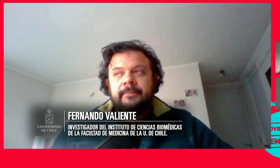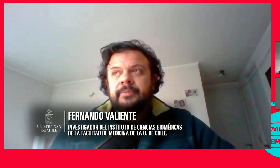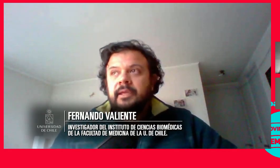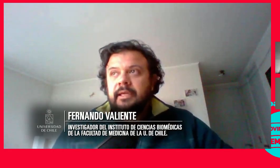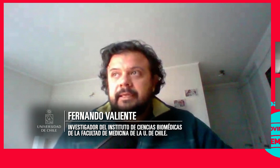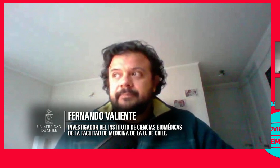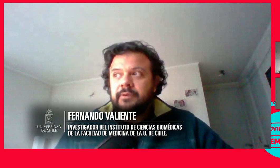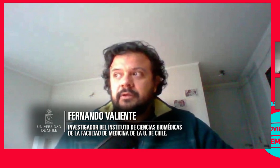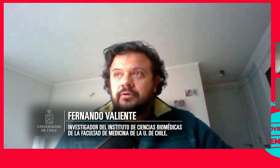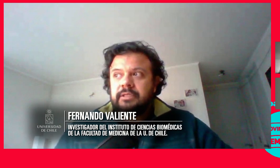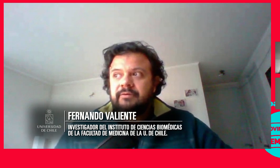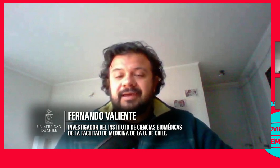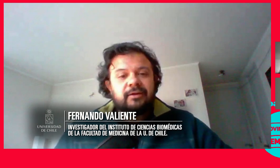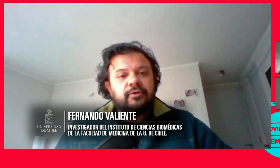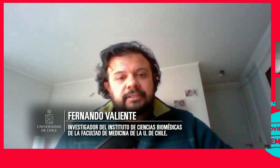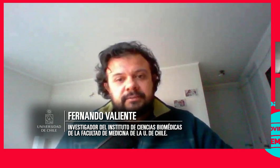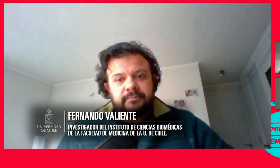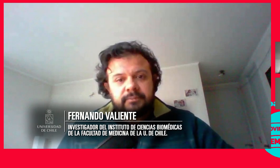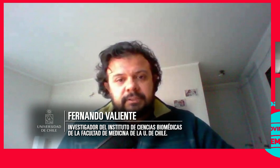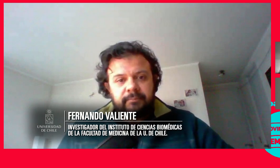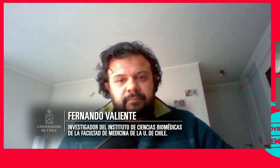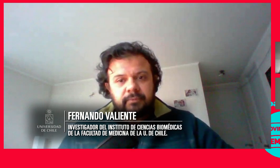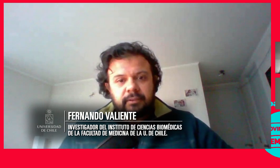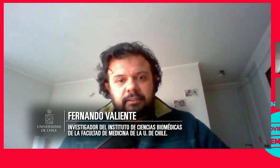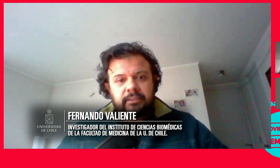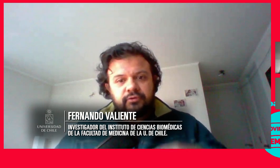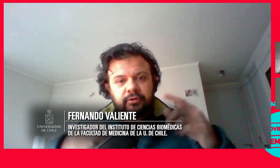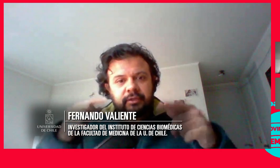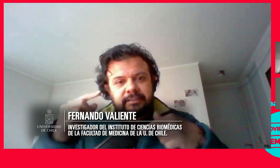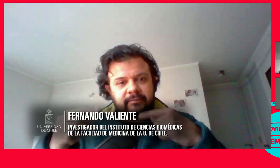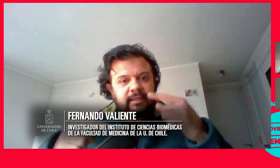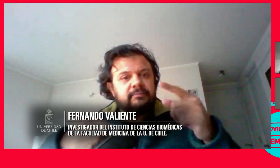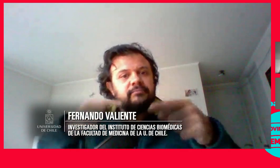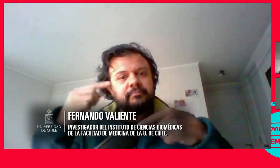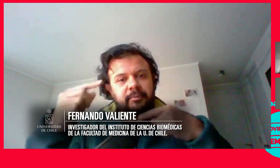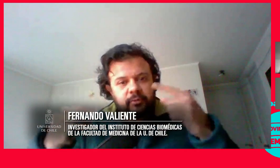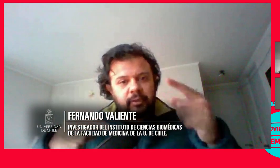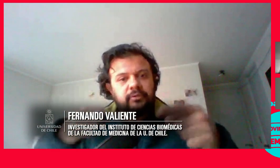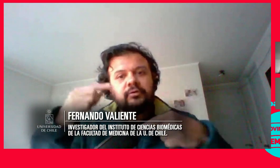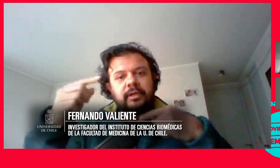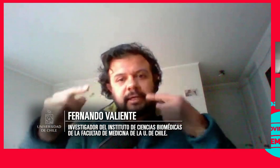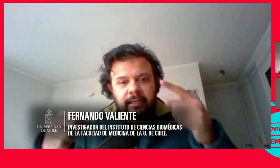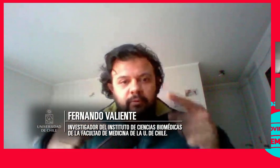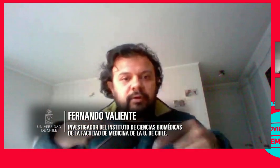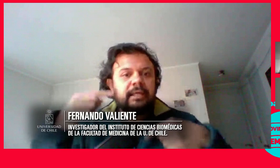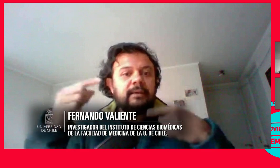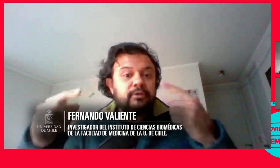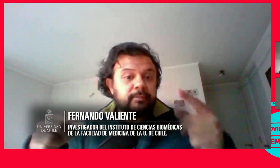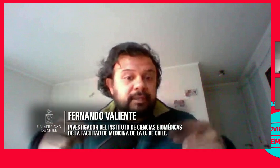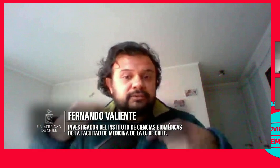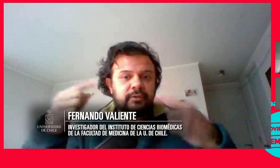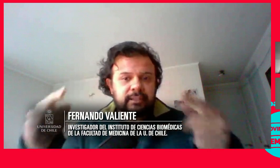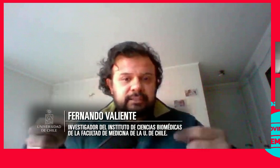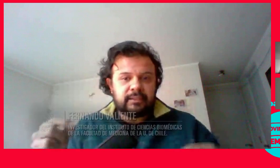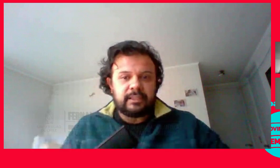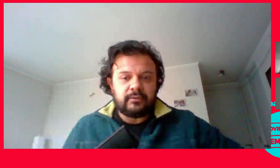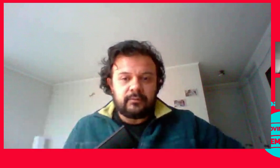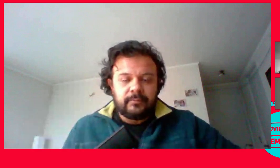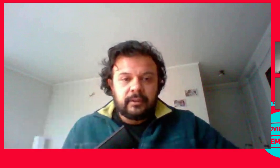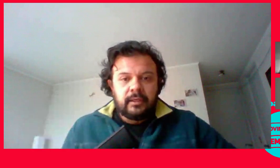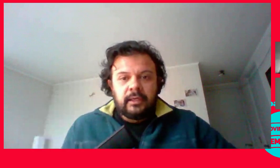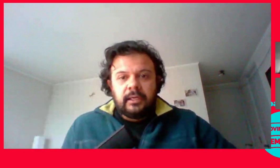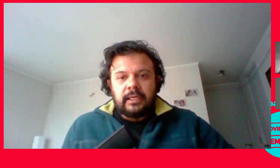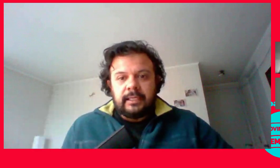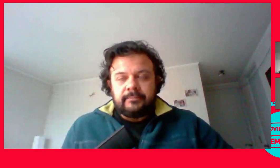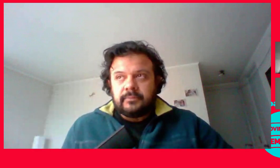multiplicación conlleva errores, ¿sí? Y esos errores se van perpetuando en cada una de las multiplicaciones que se van